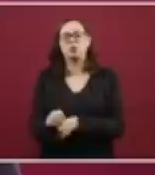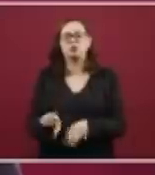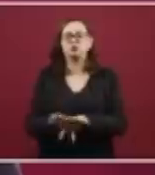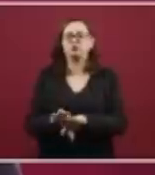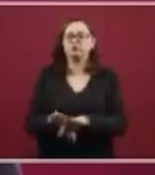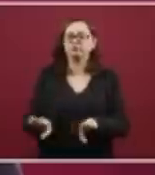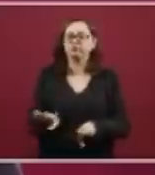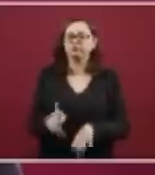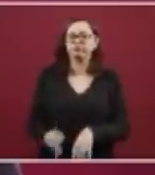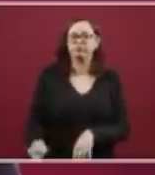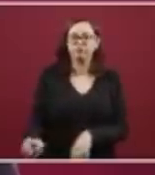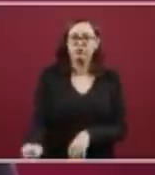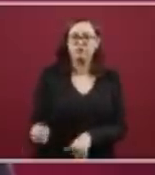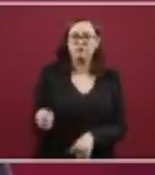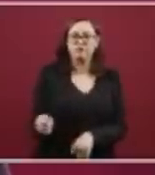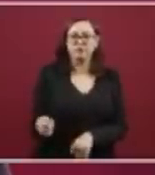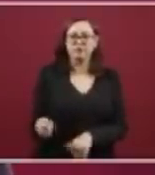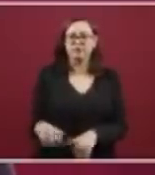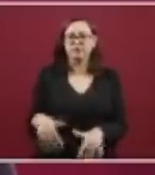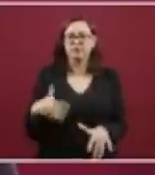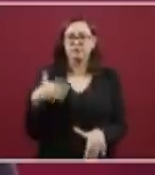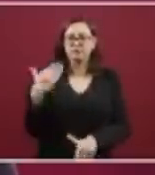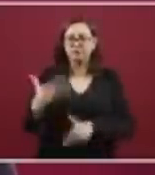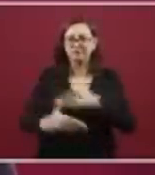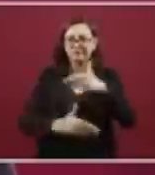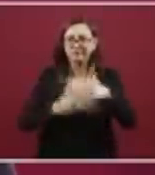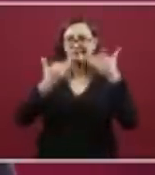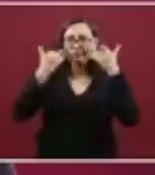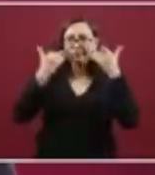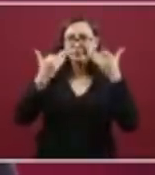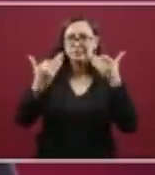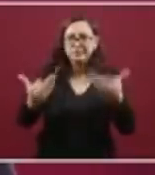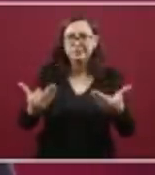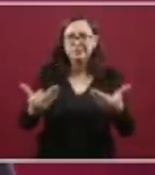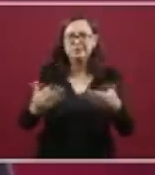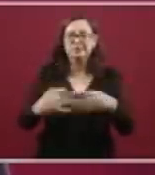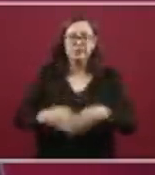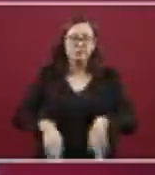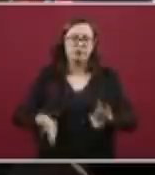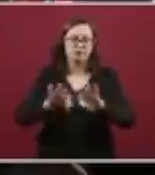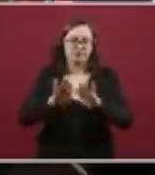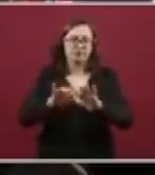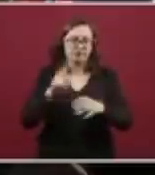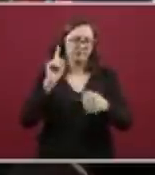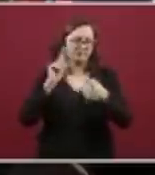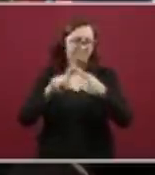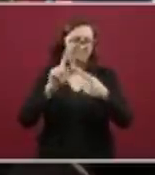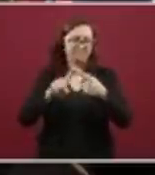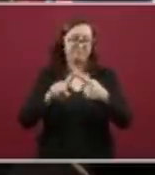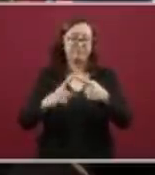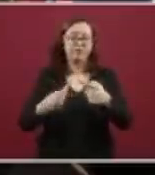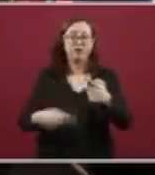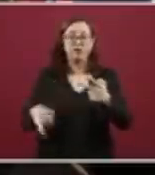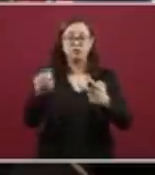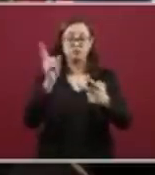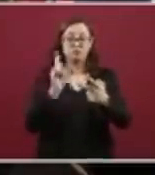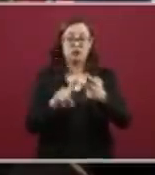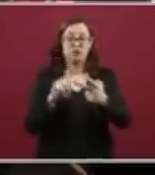en el futuro. Esto es importante destacarlo. Y lo segundo que quiero